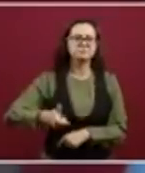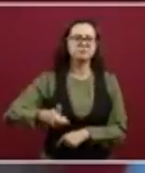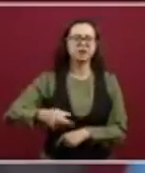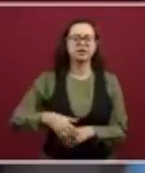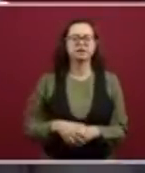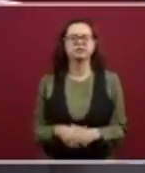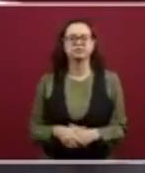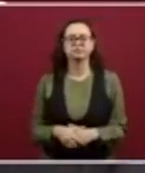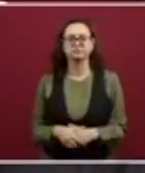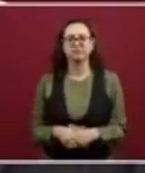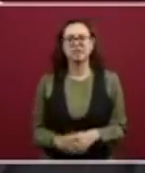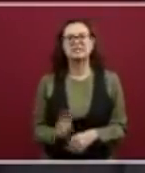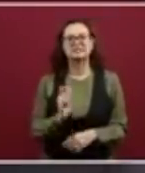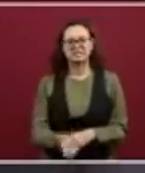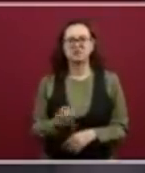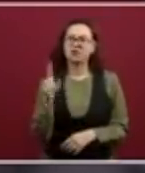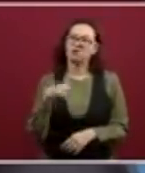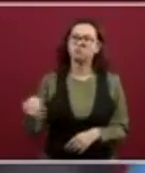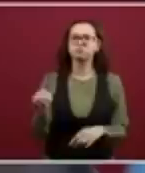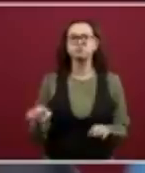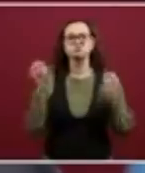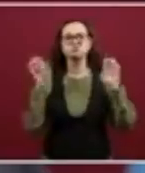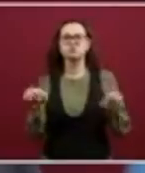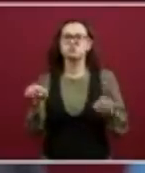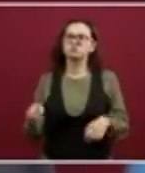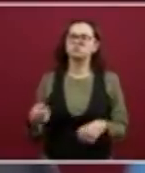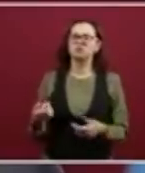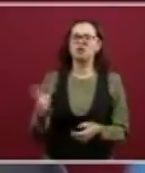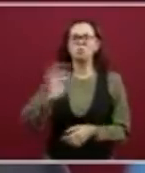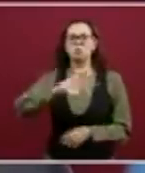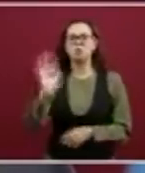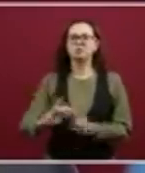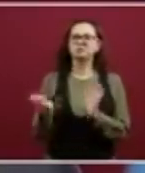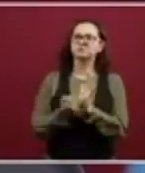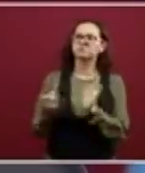acabar se les con devolvía privilegios fiscales.